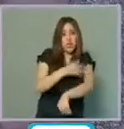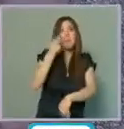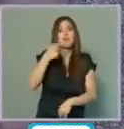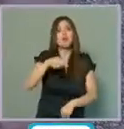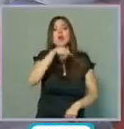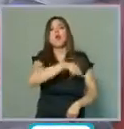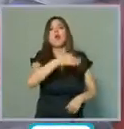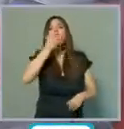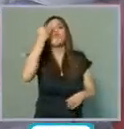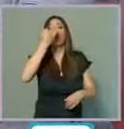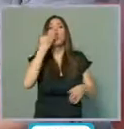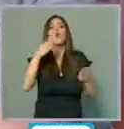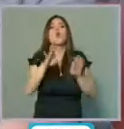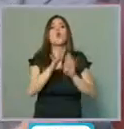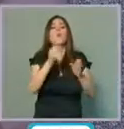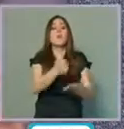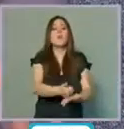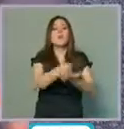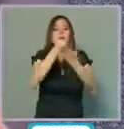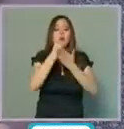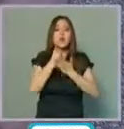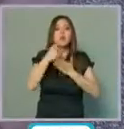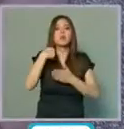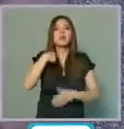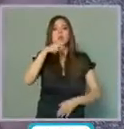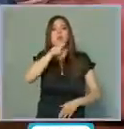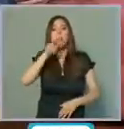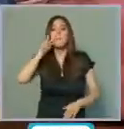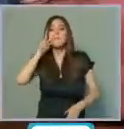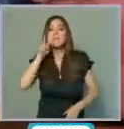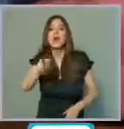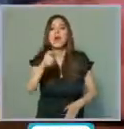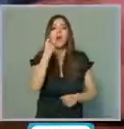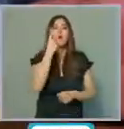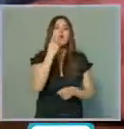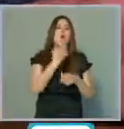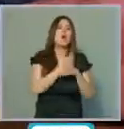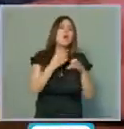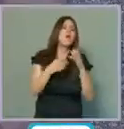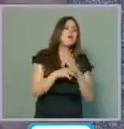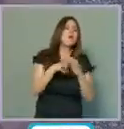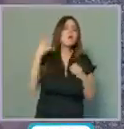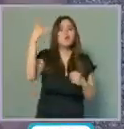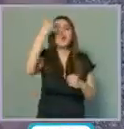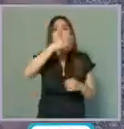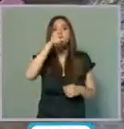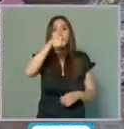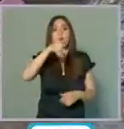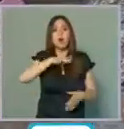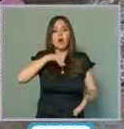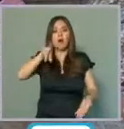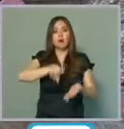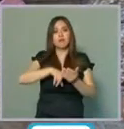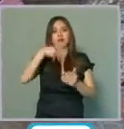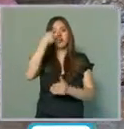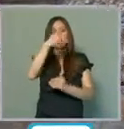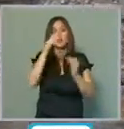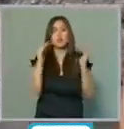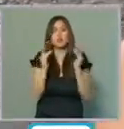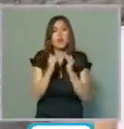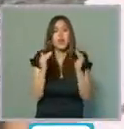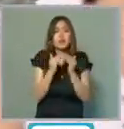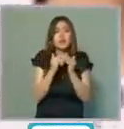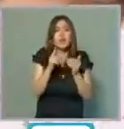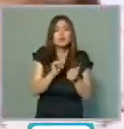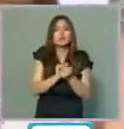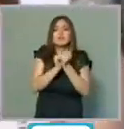ánimo importantísimo, porque estás viendo algo que es hermoso, que es armonioso y que está en tu casa. Y inmediatamente tú